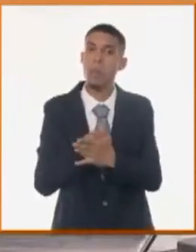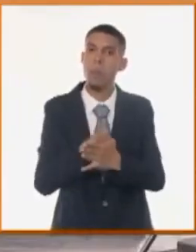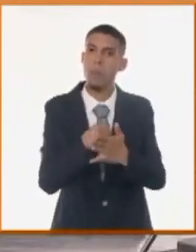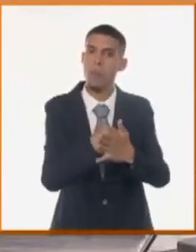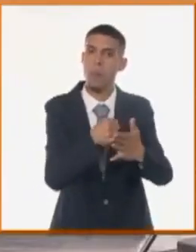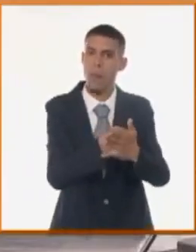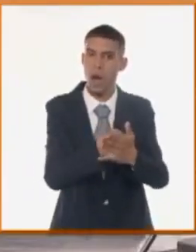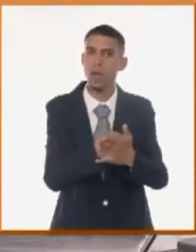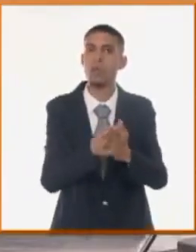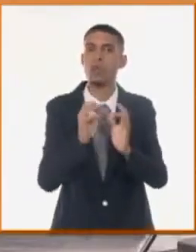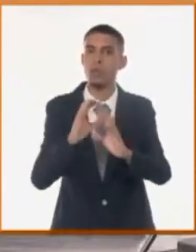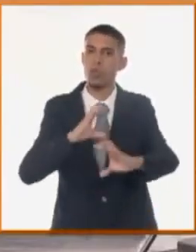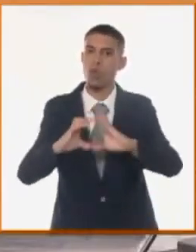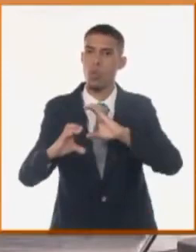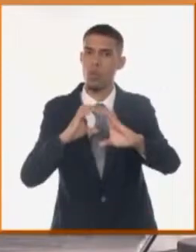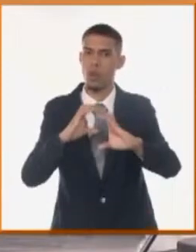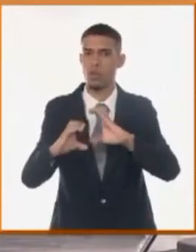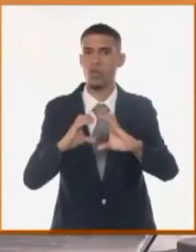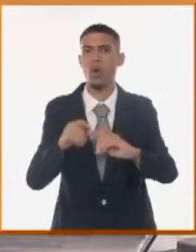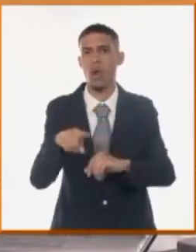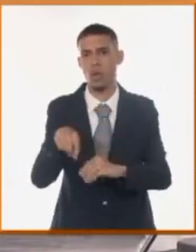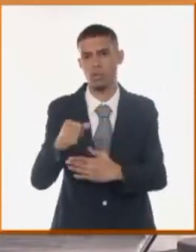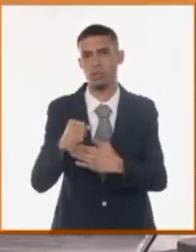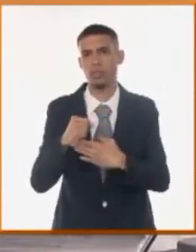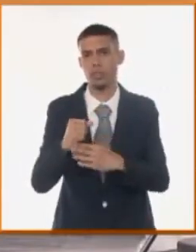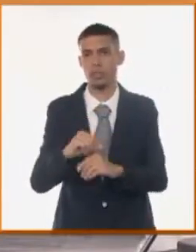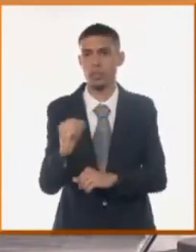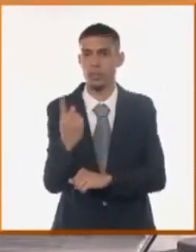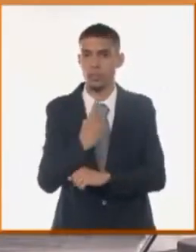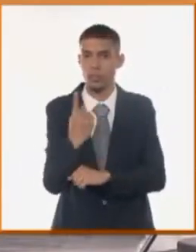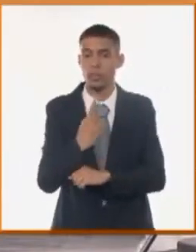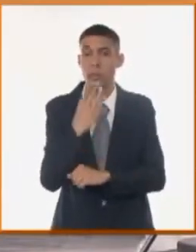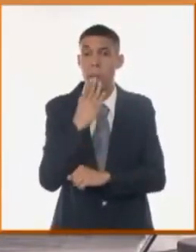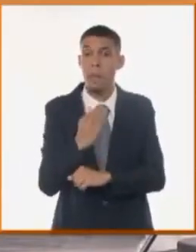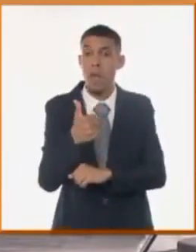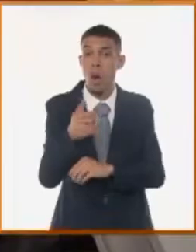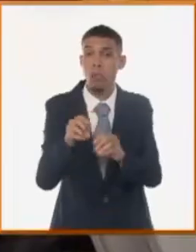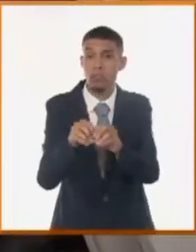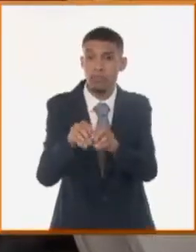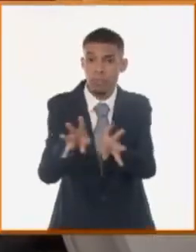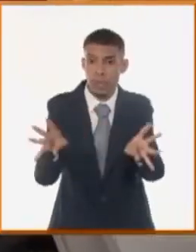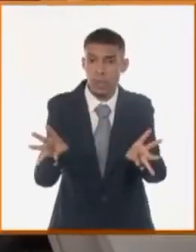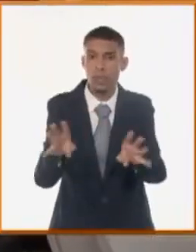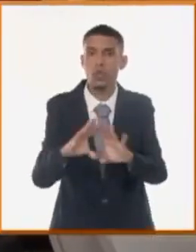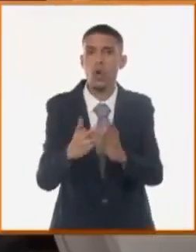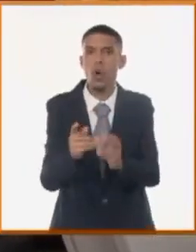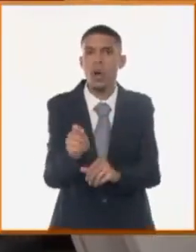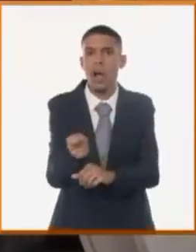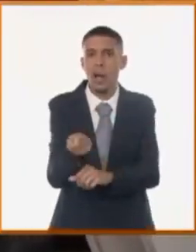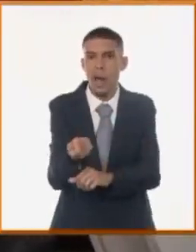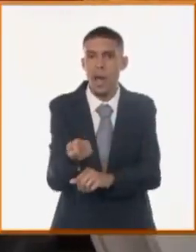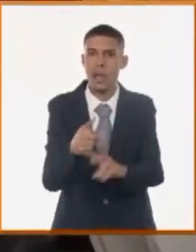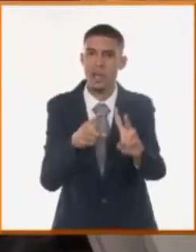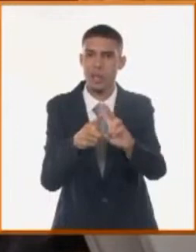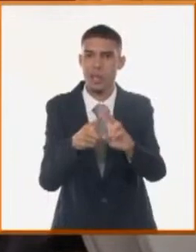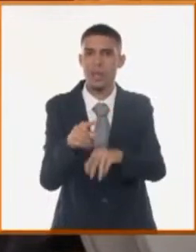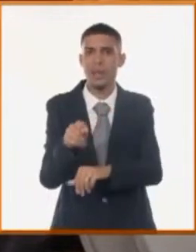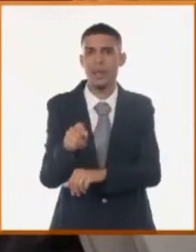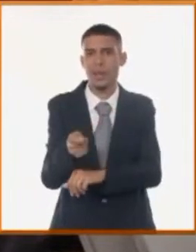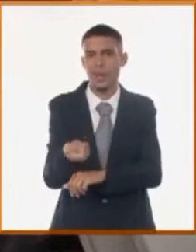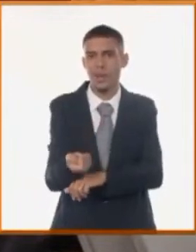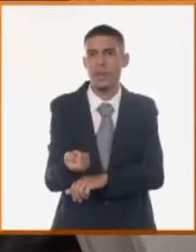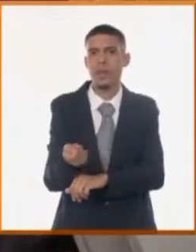de las comunicaciones en su conjunto, porque no solo es beneficioso para tener una mejor señal de televisión y además más variada, sino también